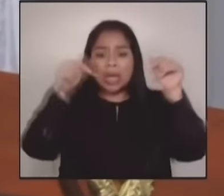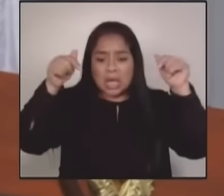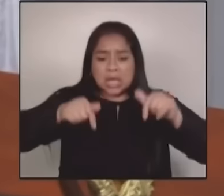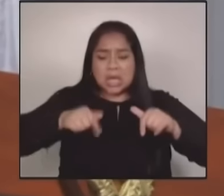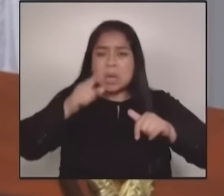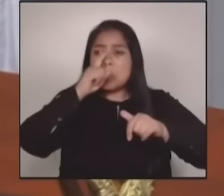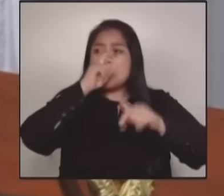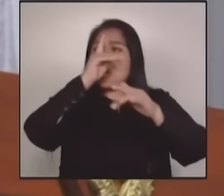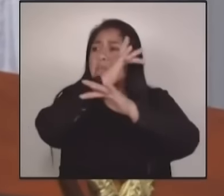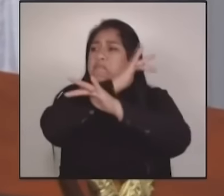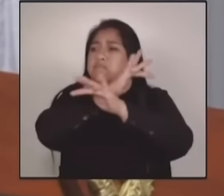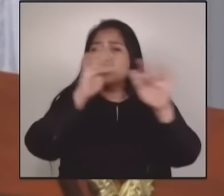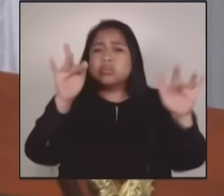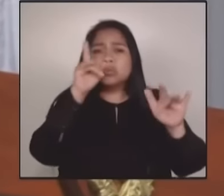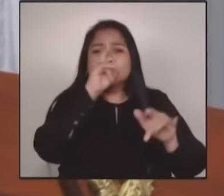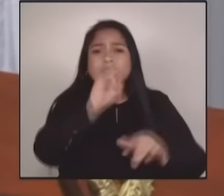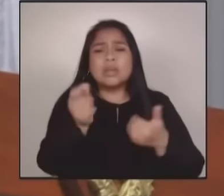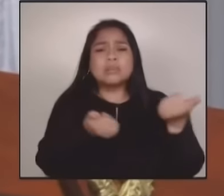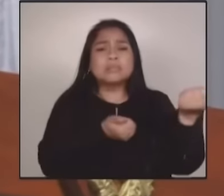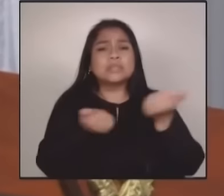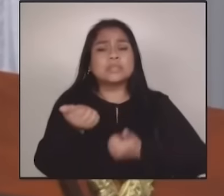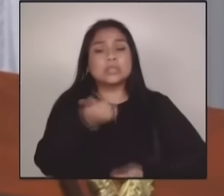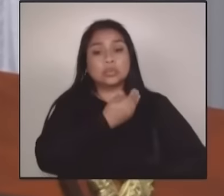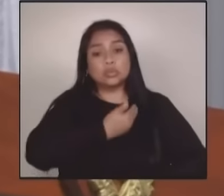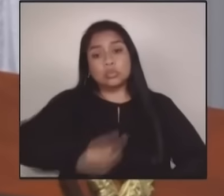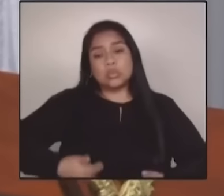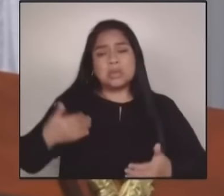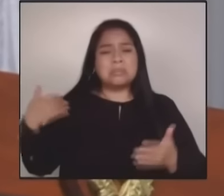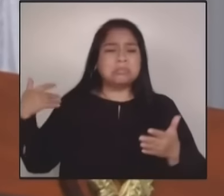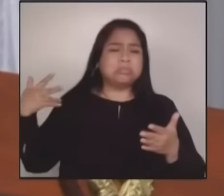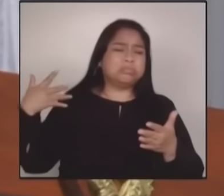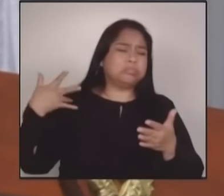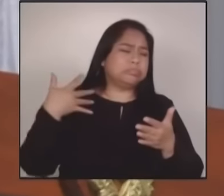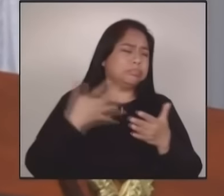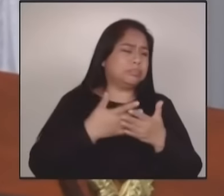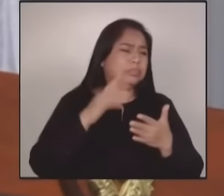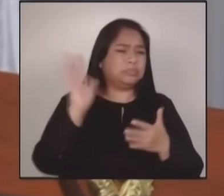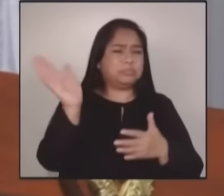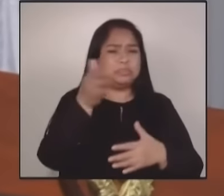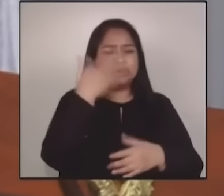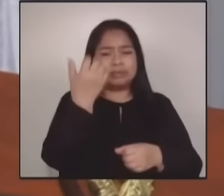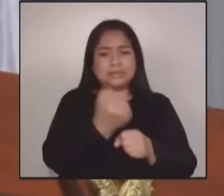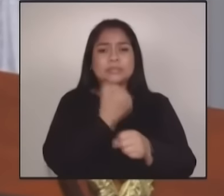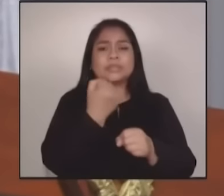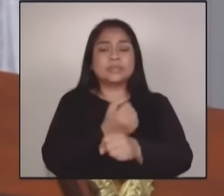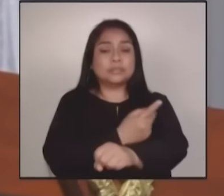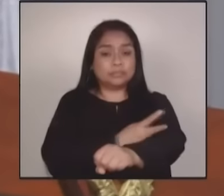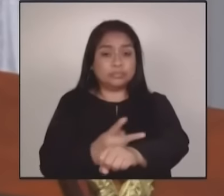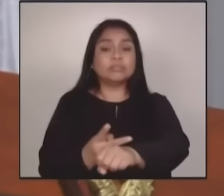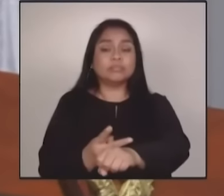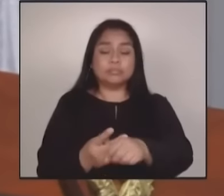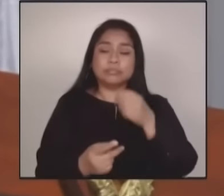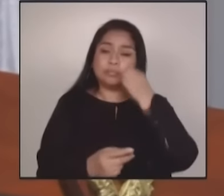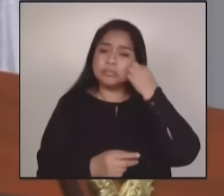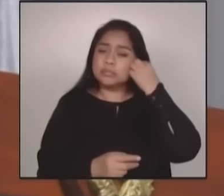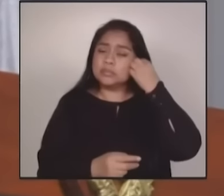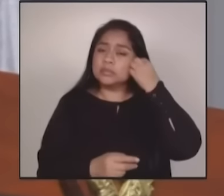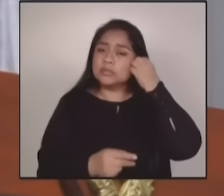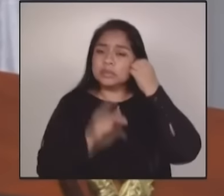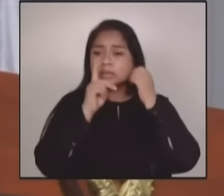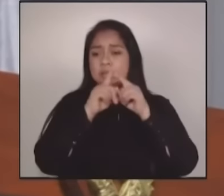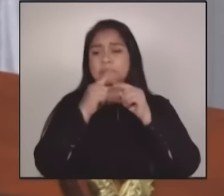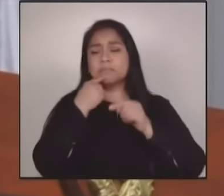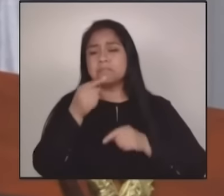la administración gubernamental a lo largo de gran parte de nuestra historia. No estamos